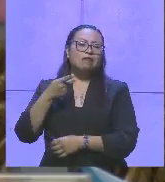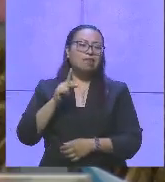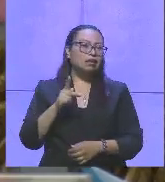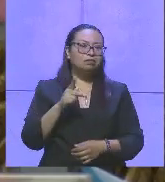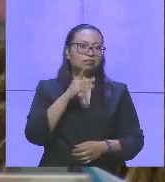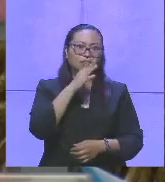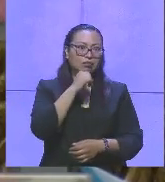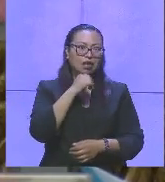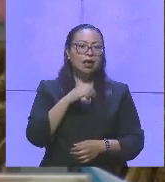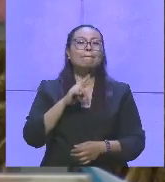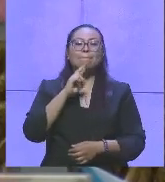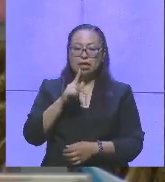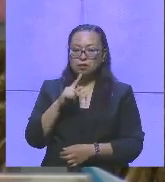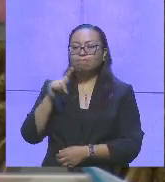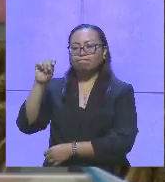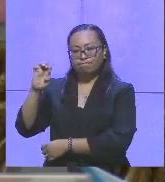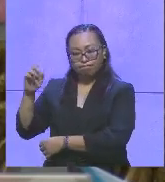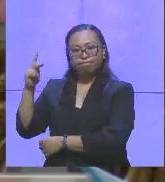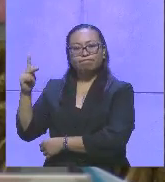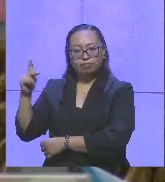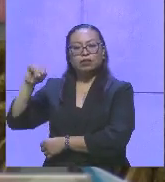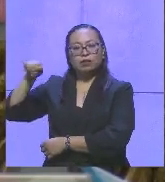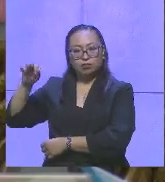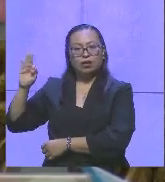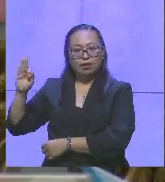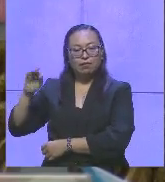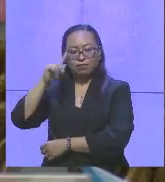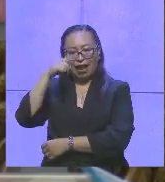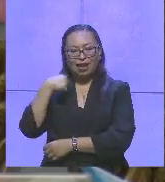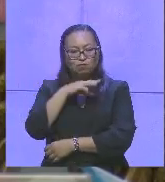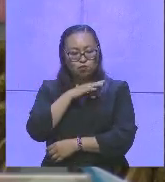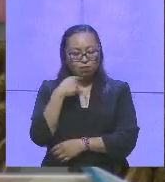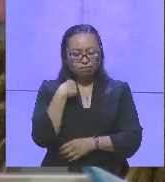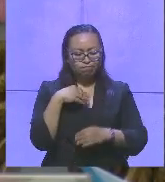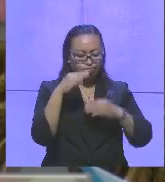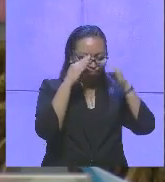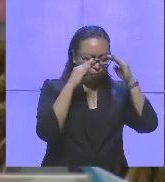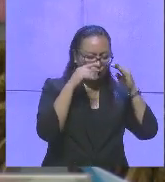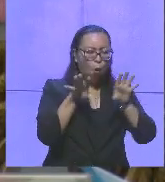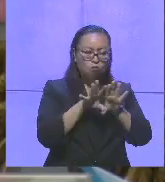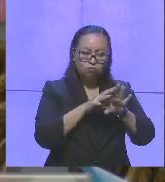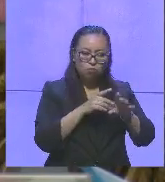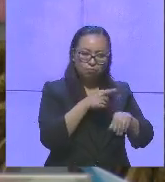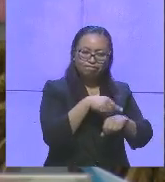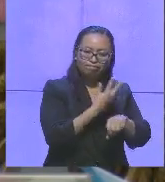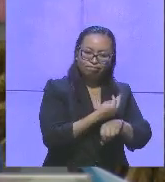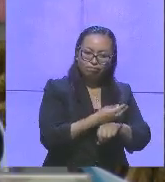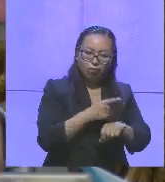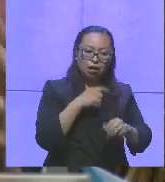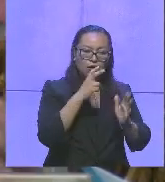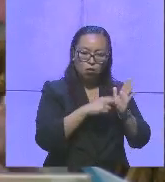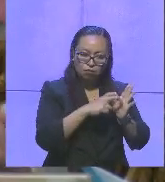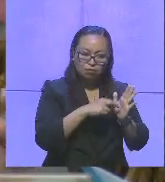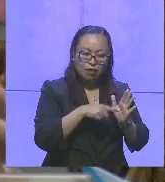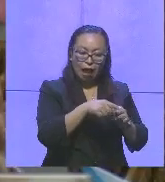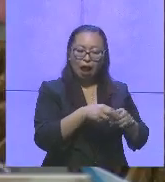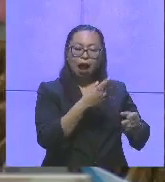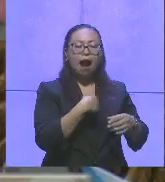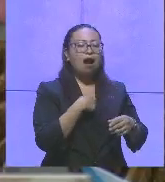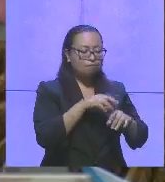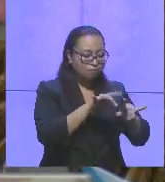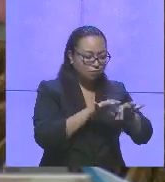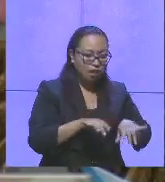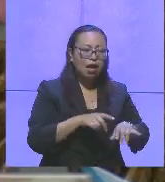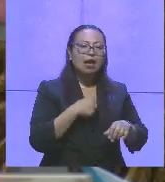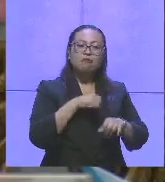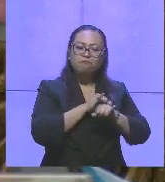su interpretación, utilizó la interpretación conforme, siguió defendiendo derechos fundamentales y, lejos de arredrar en ese